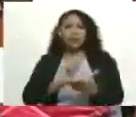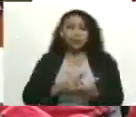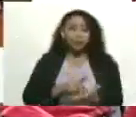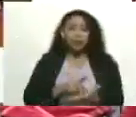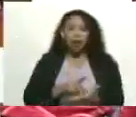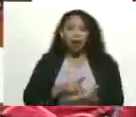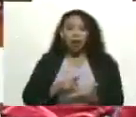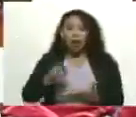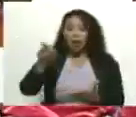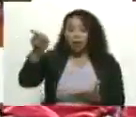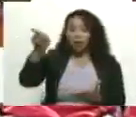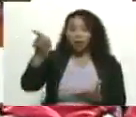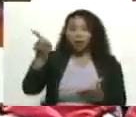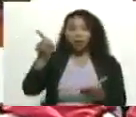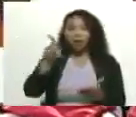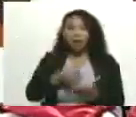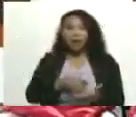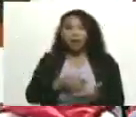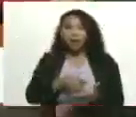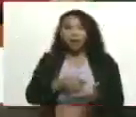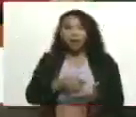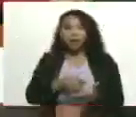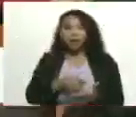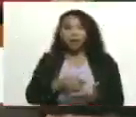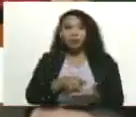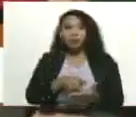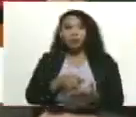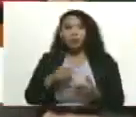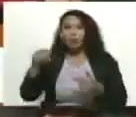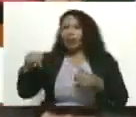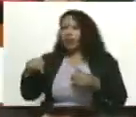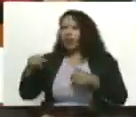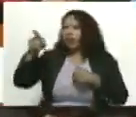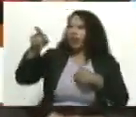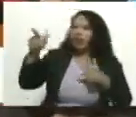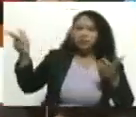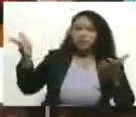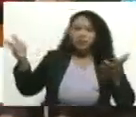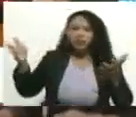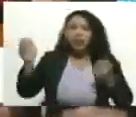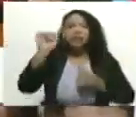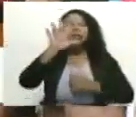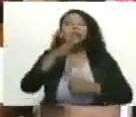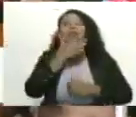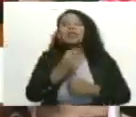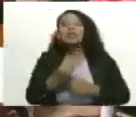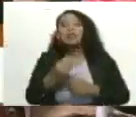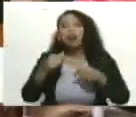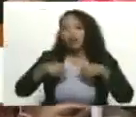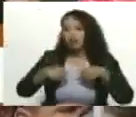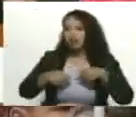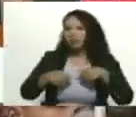allá, donde salimos, ¿cuántos por aquí? 5 de diciembre por aquí.